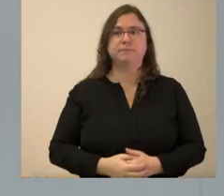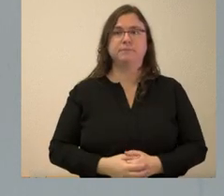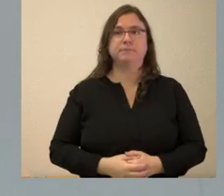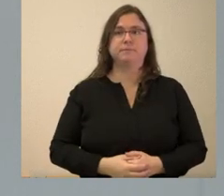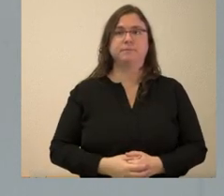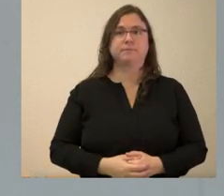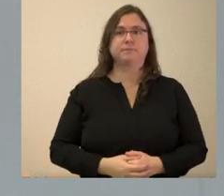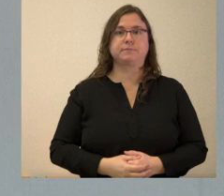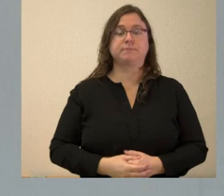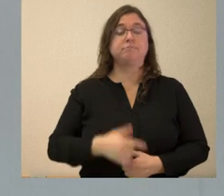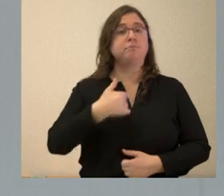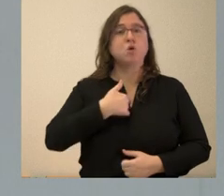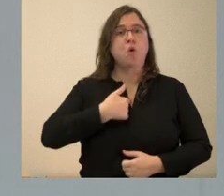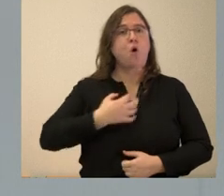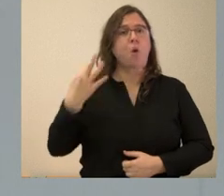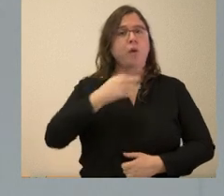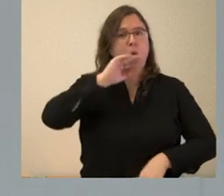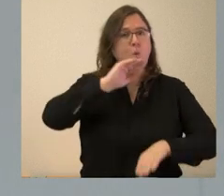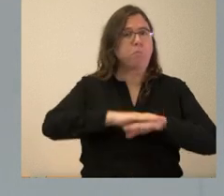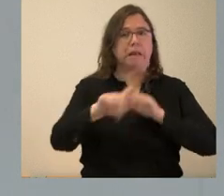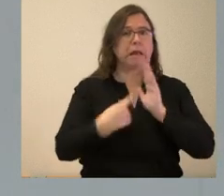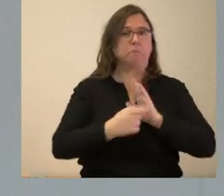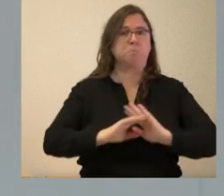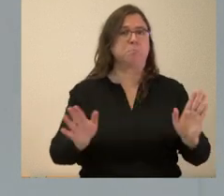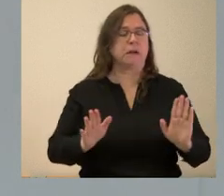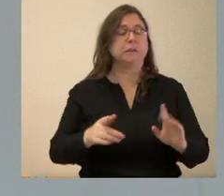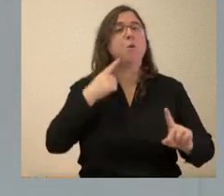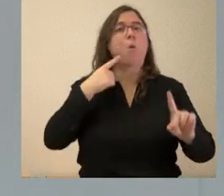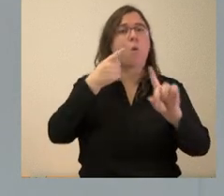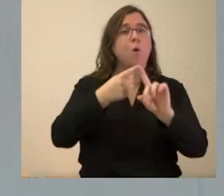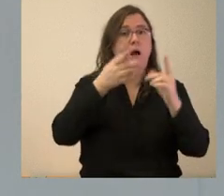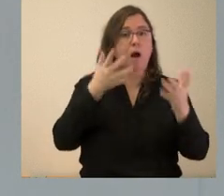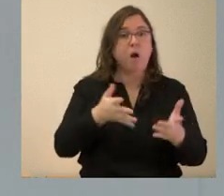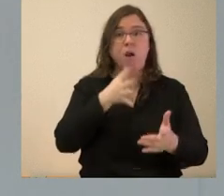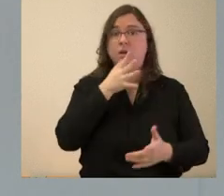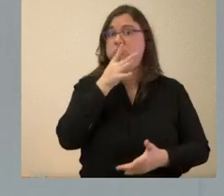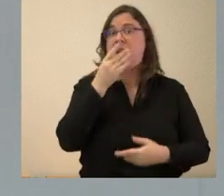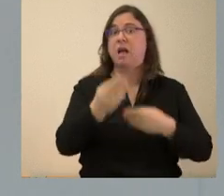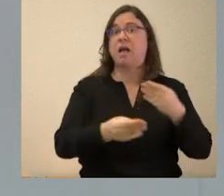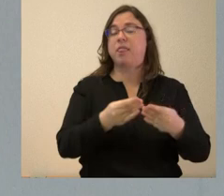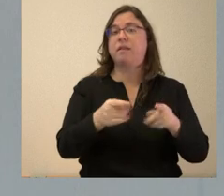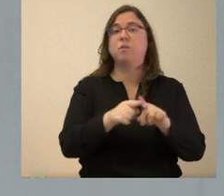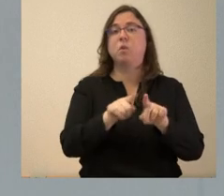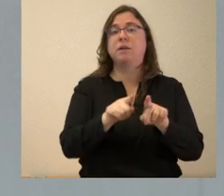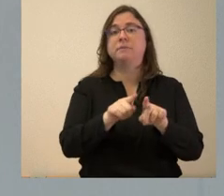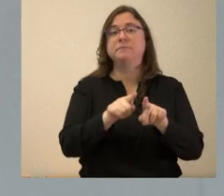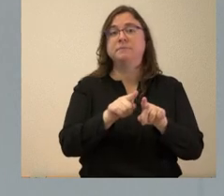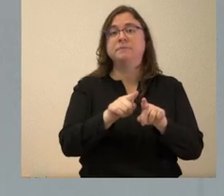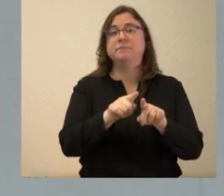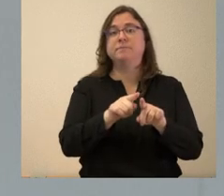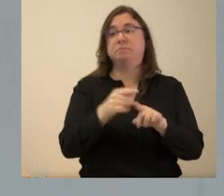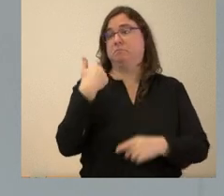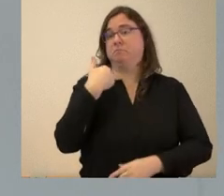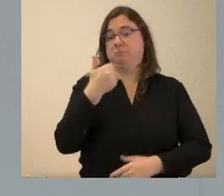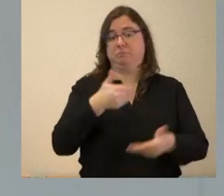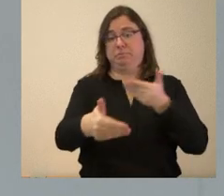no nuestra obligación es cumplir la ley y por tanto nuestra misión ahora como hubiéramos hecho en todo caso es que el sábado